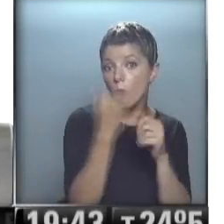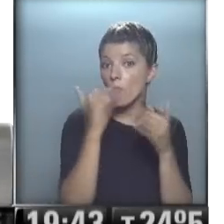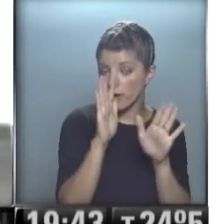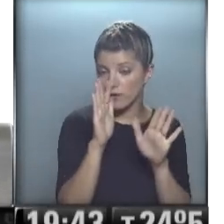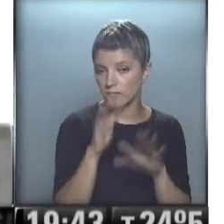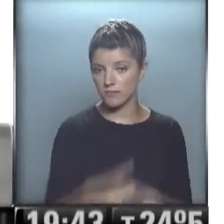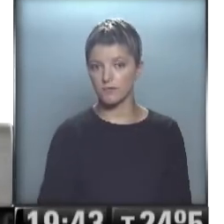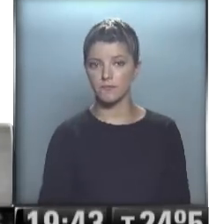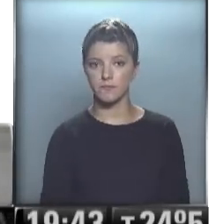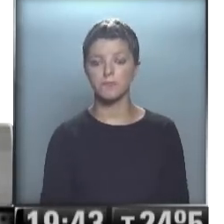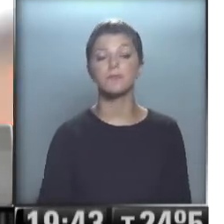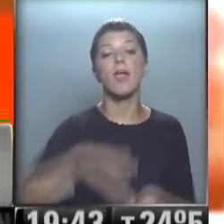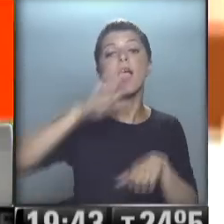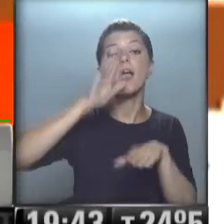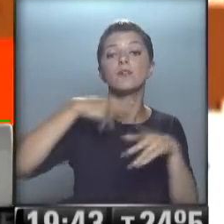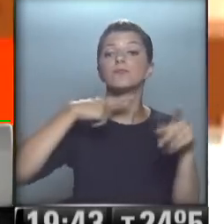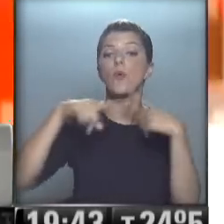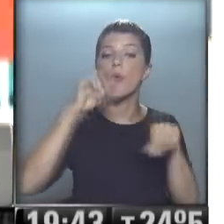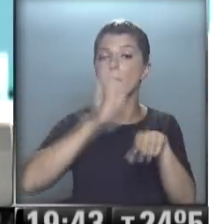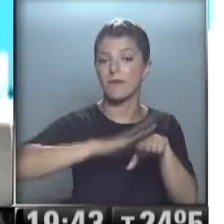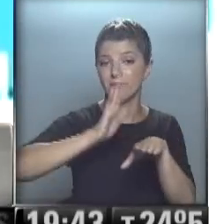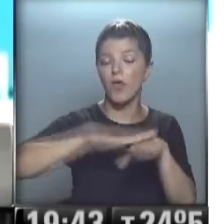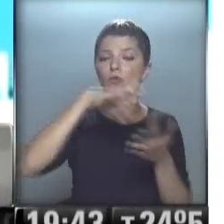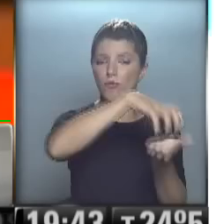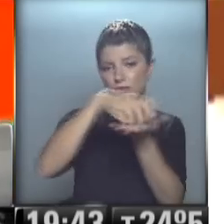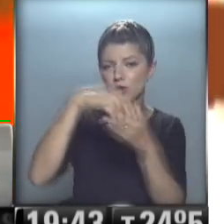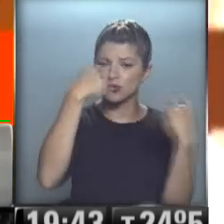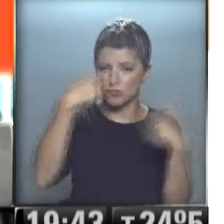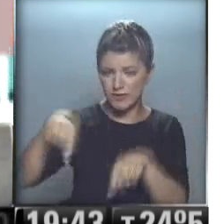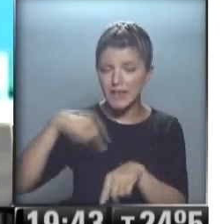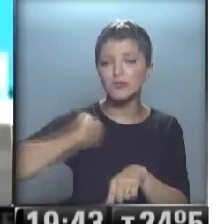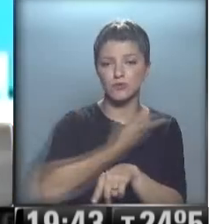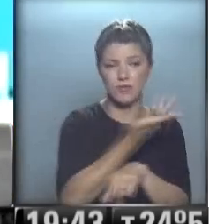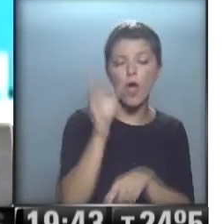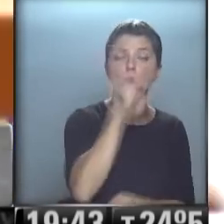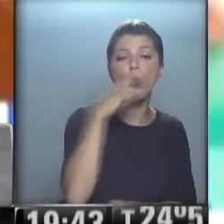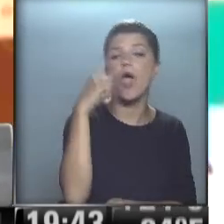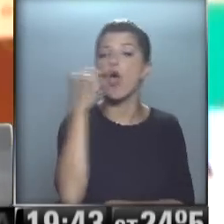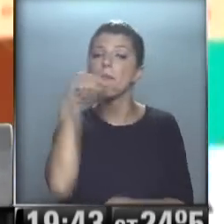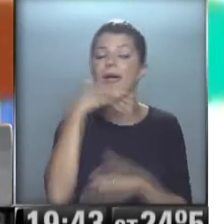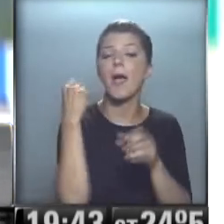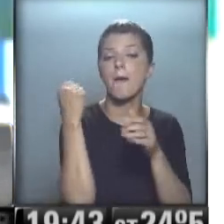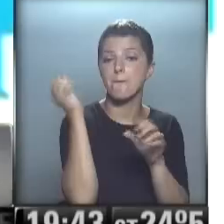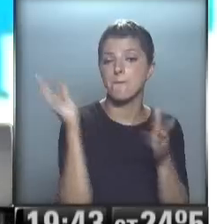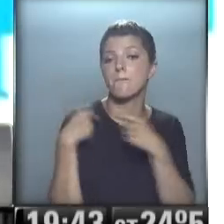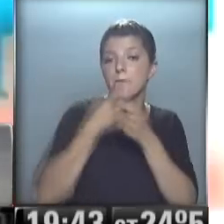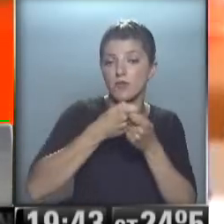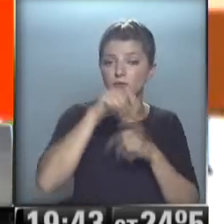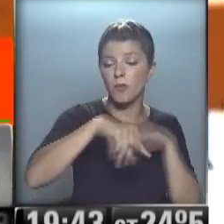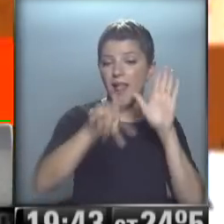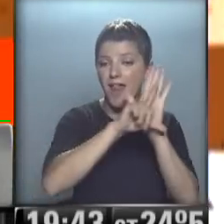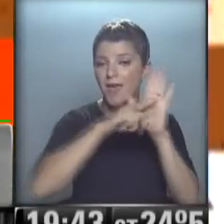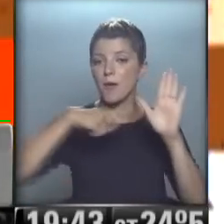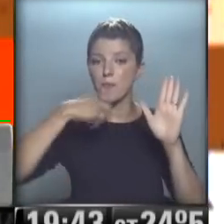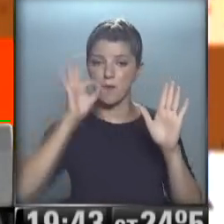Regulación Responsable es una agrupación de organizaciones sociales, ciudadanos y ciudadanas que apoyan la regulación de la marihuana en Uruguay.